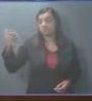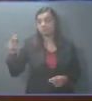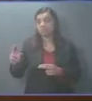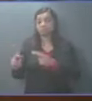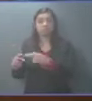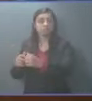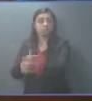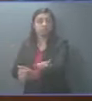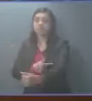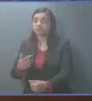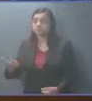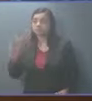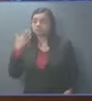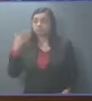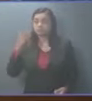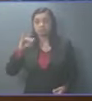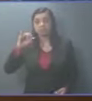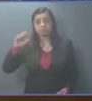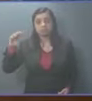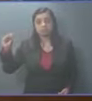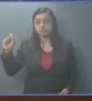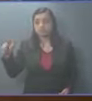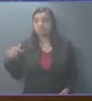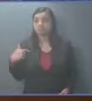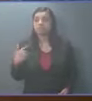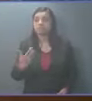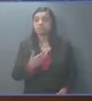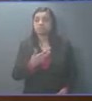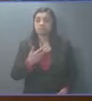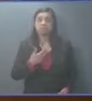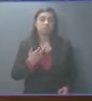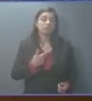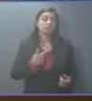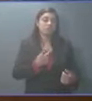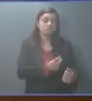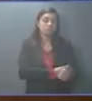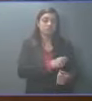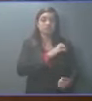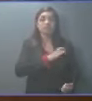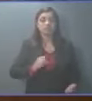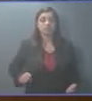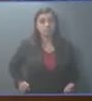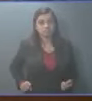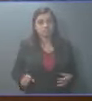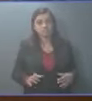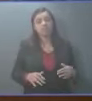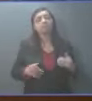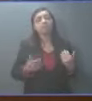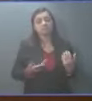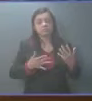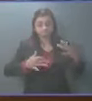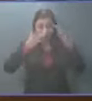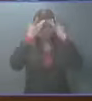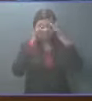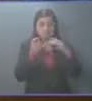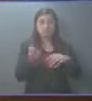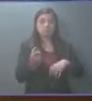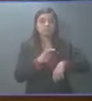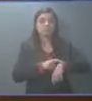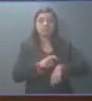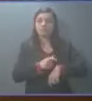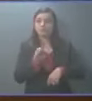ejemplo, el Hospital del Seguro Social. Nosotros, el Hospital El Salvador, sí lo vamos a terminar muy pronto.